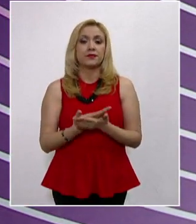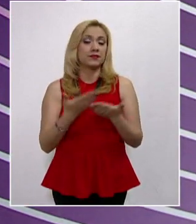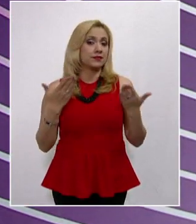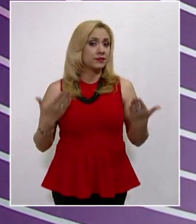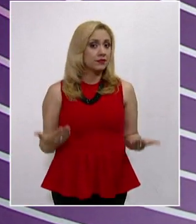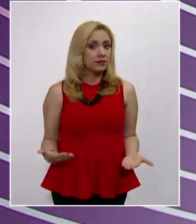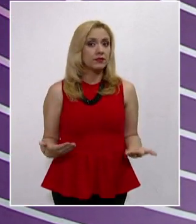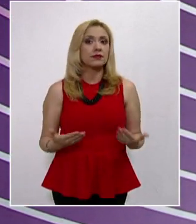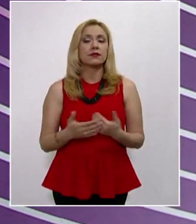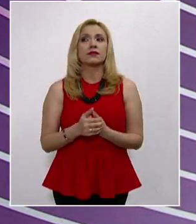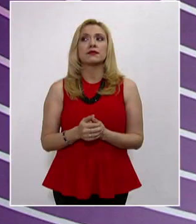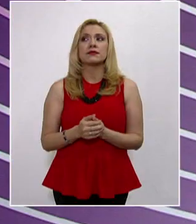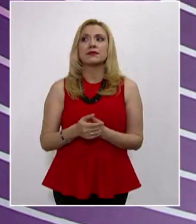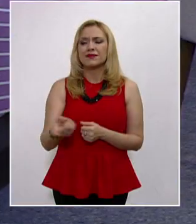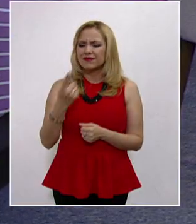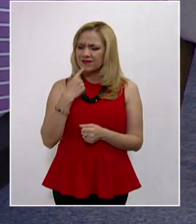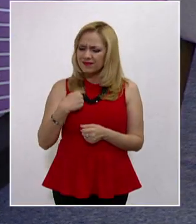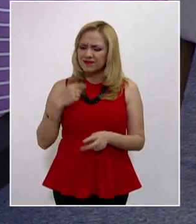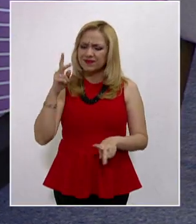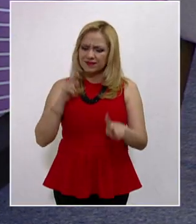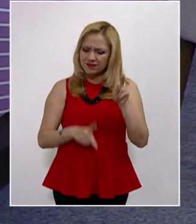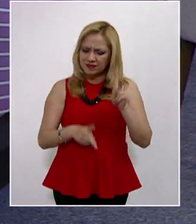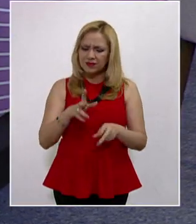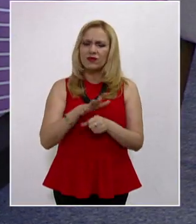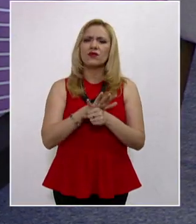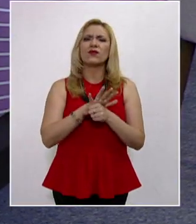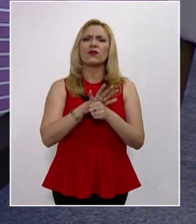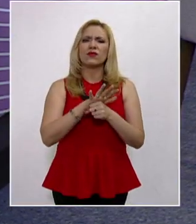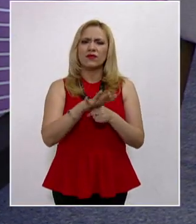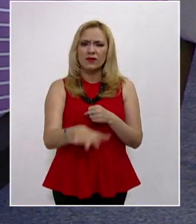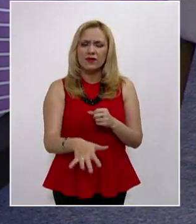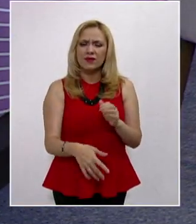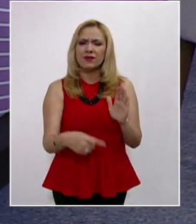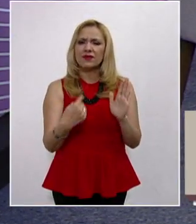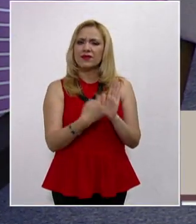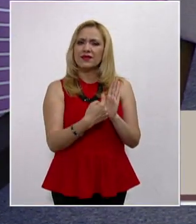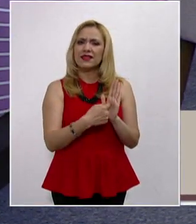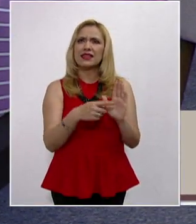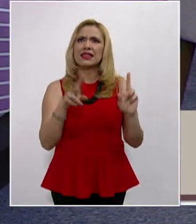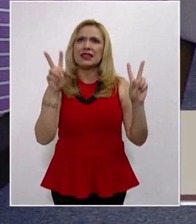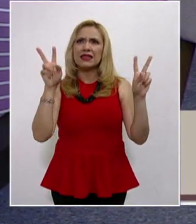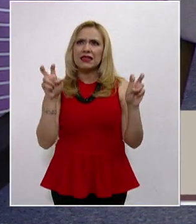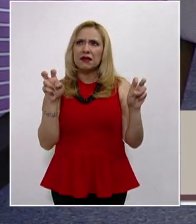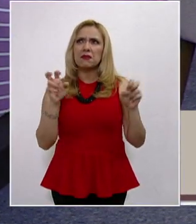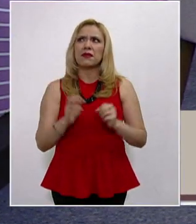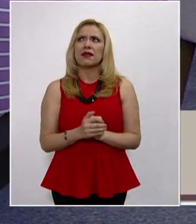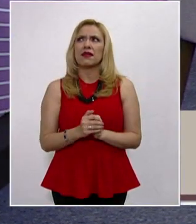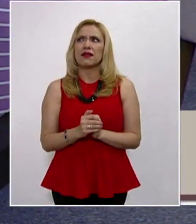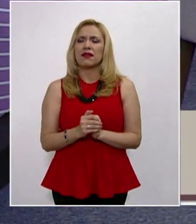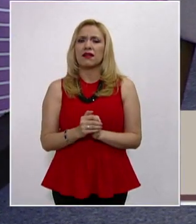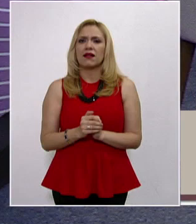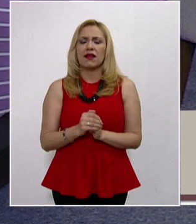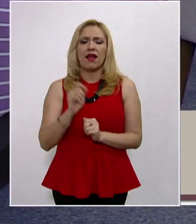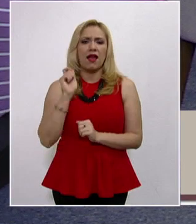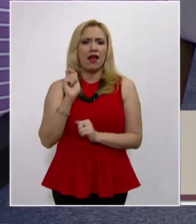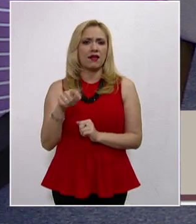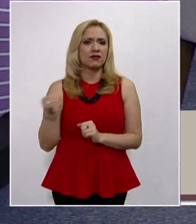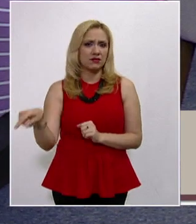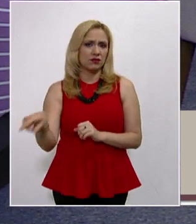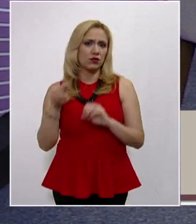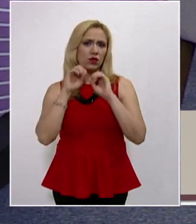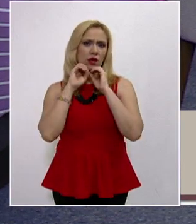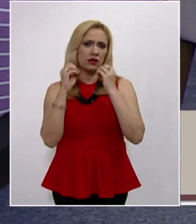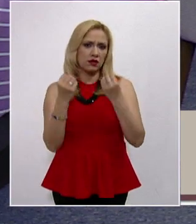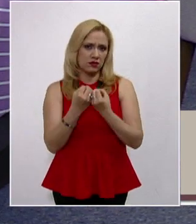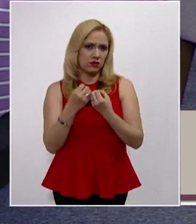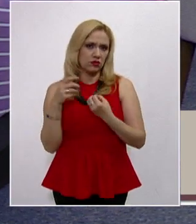preámbulo, María Luisa, platícanos cuál es la visión en este tema que persigue la organización en la que colaboras